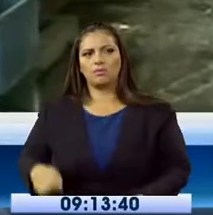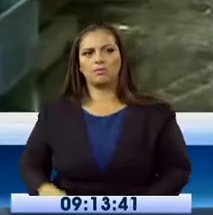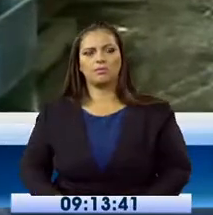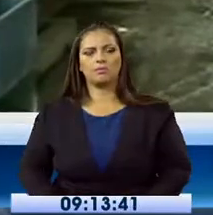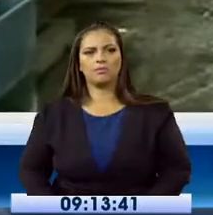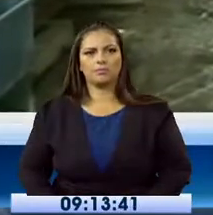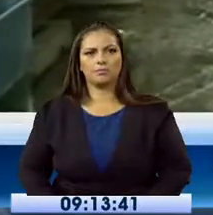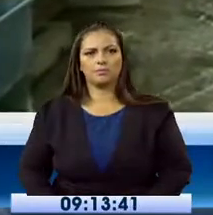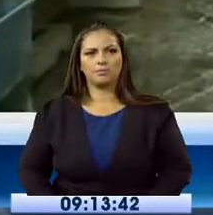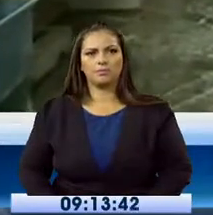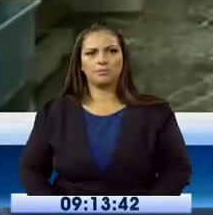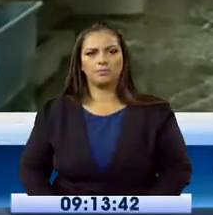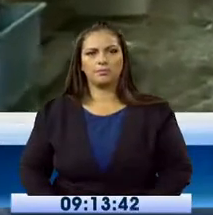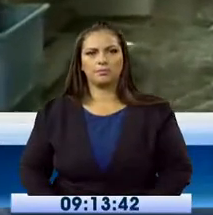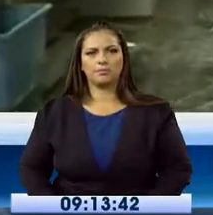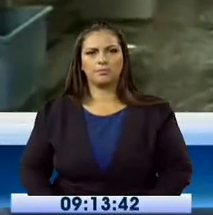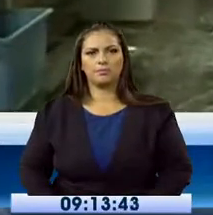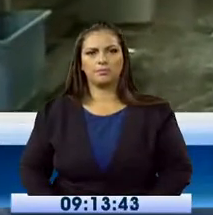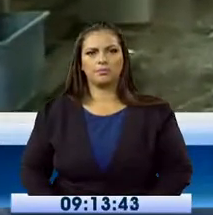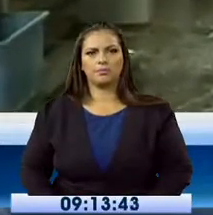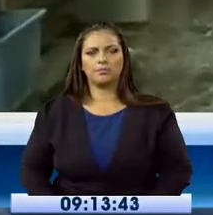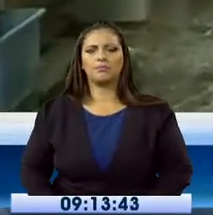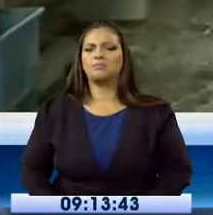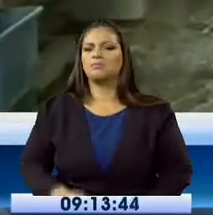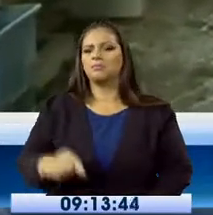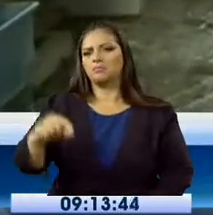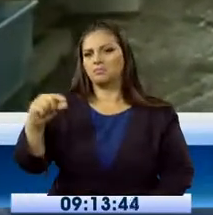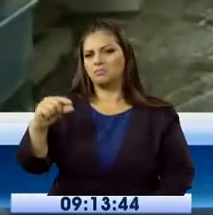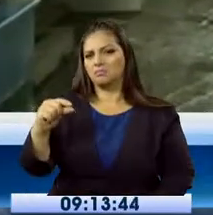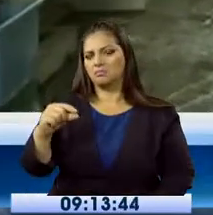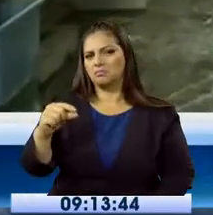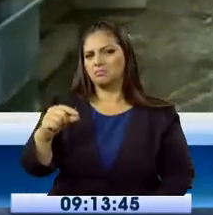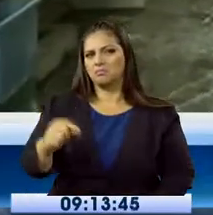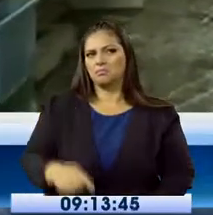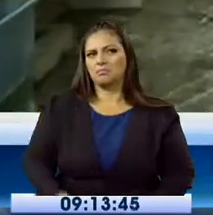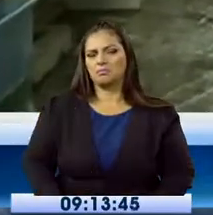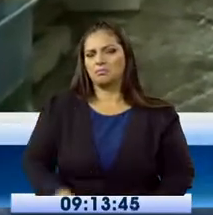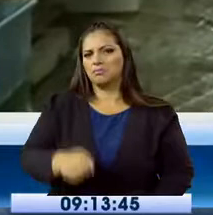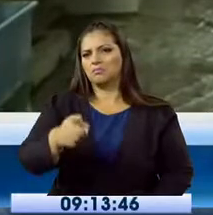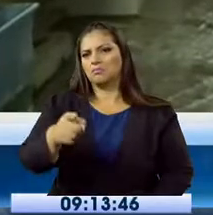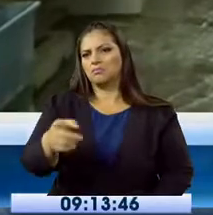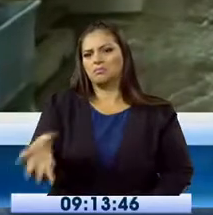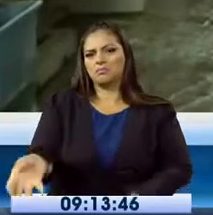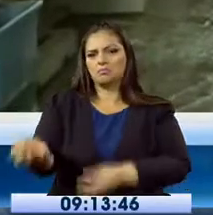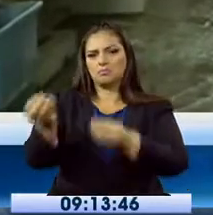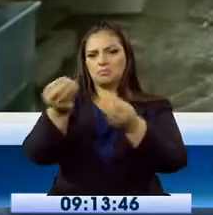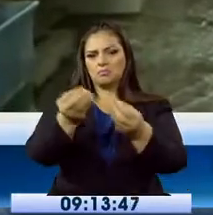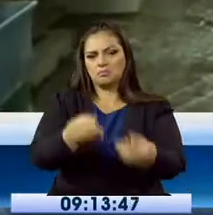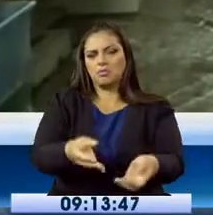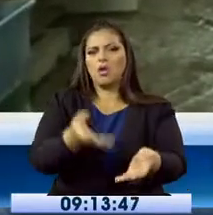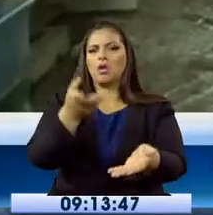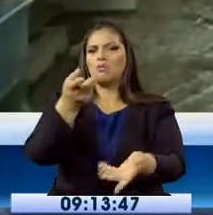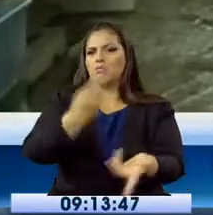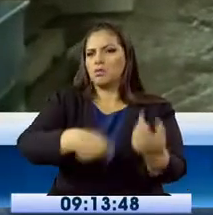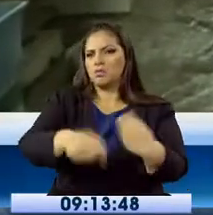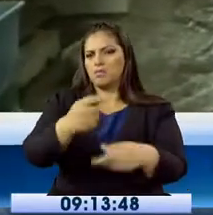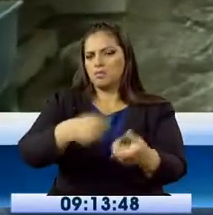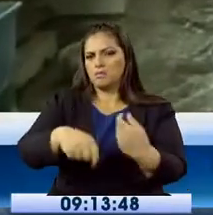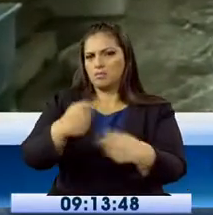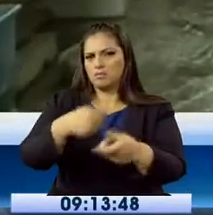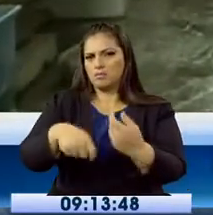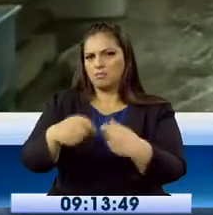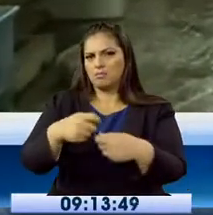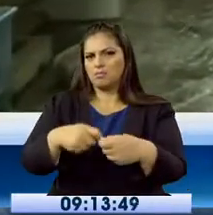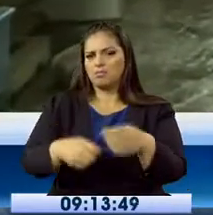de mayoristas. Entonces aquí el precio es directo, o sea, el producto viene de los mayoristas aquí al lado, a 2 metros, aquí a los minoristas. Así